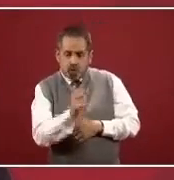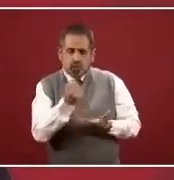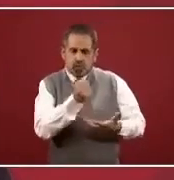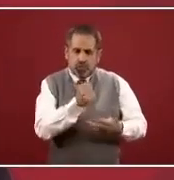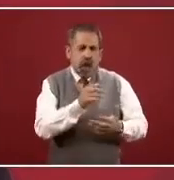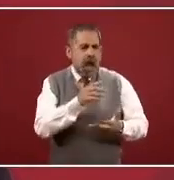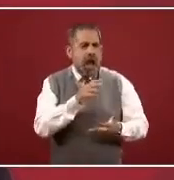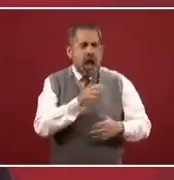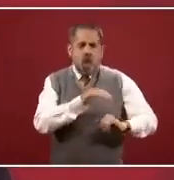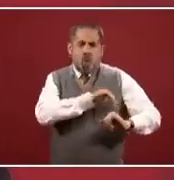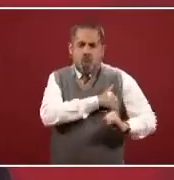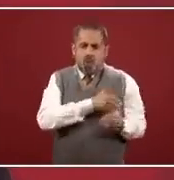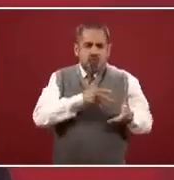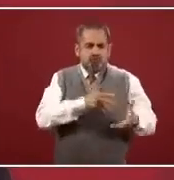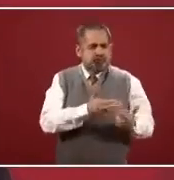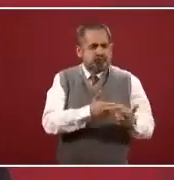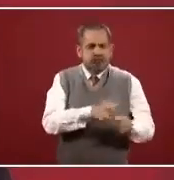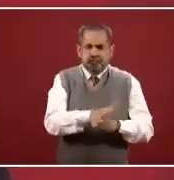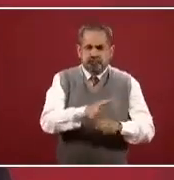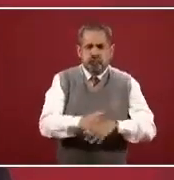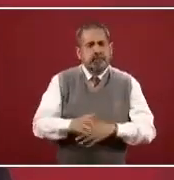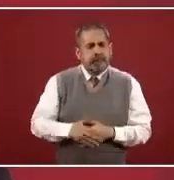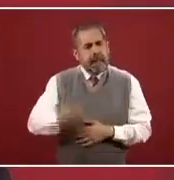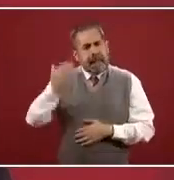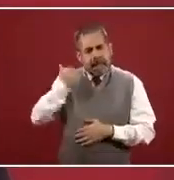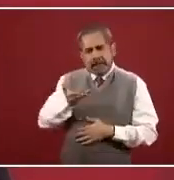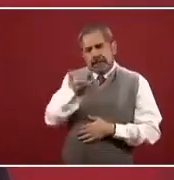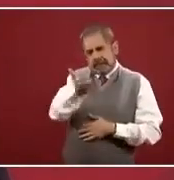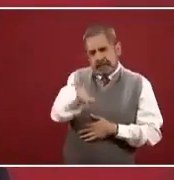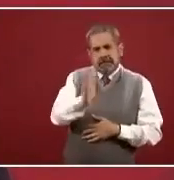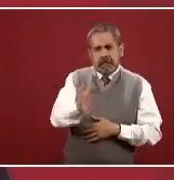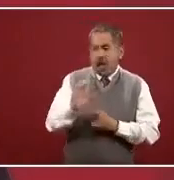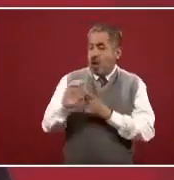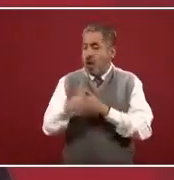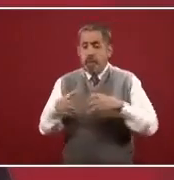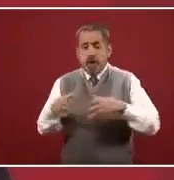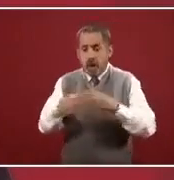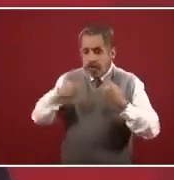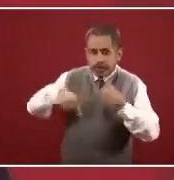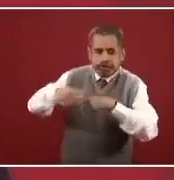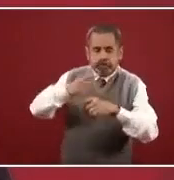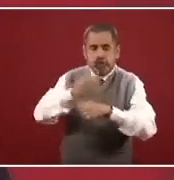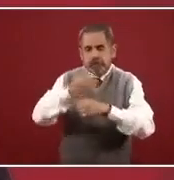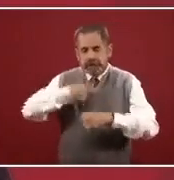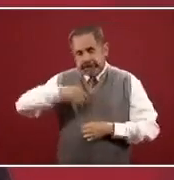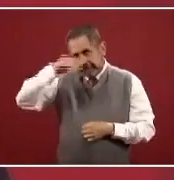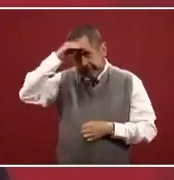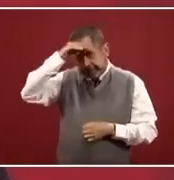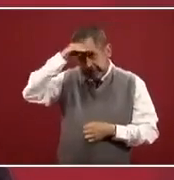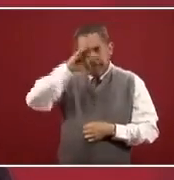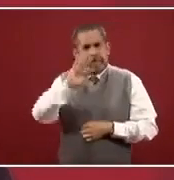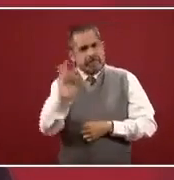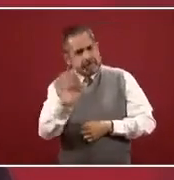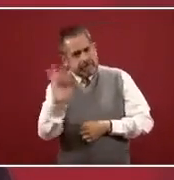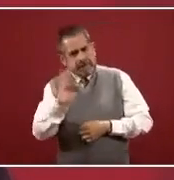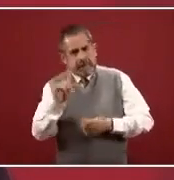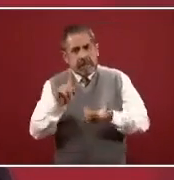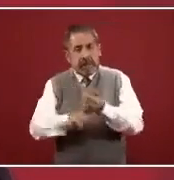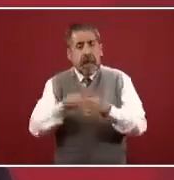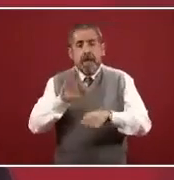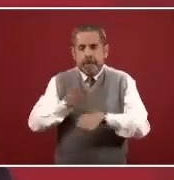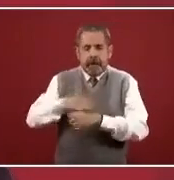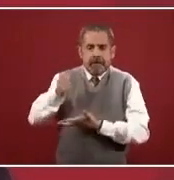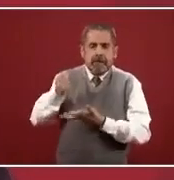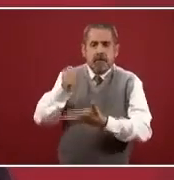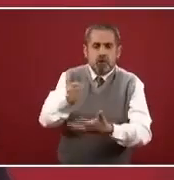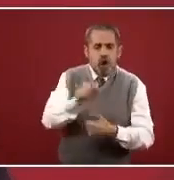hemos y ya se hizo el planteamiento ante el comité y estamos evaluando, es posible que se requiera mayor presupuesto en